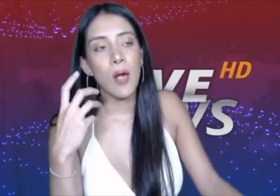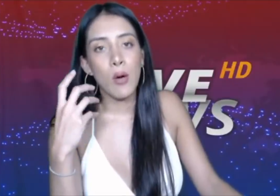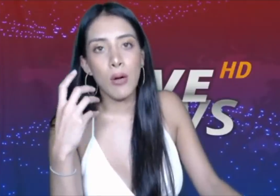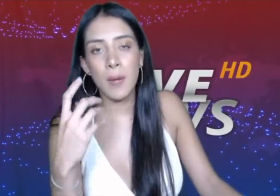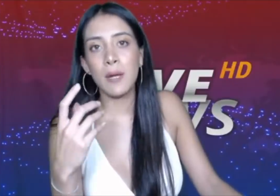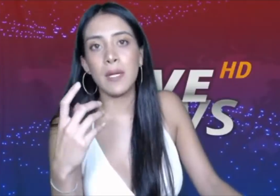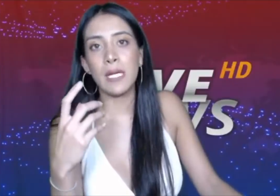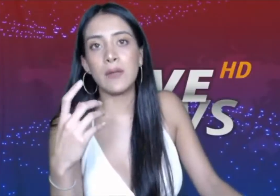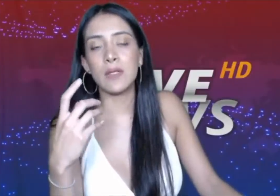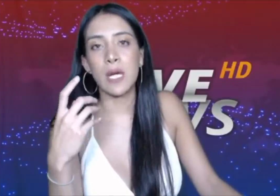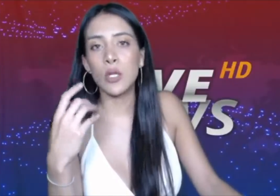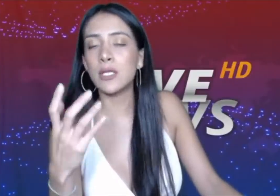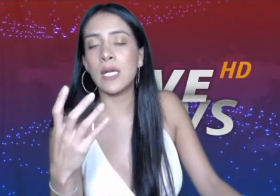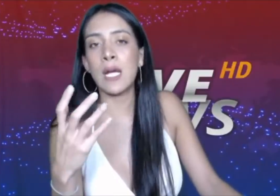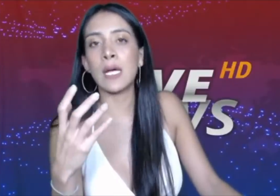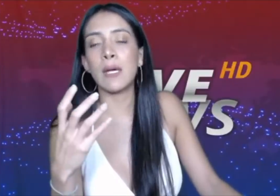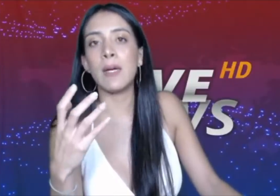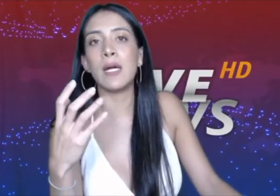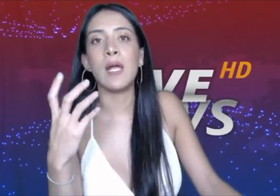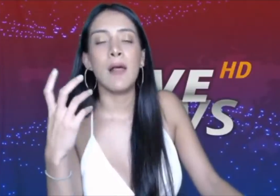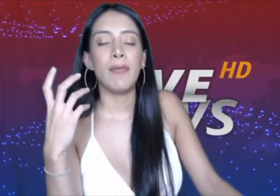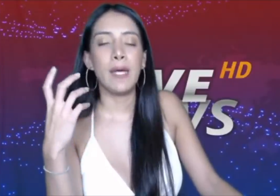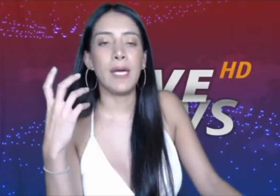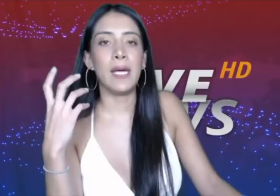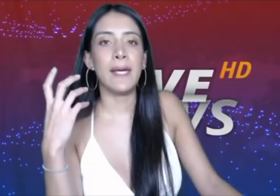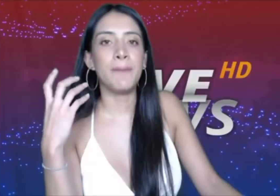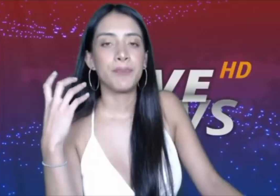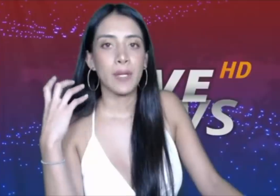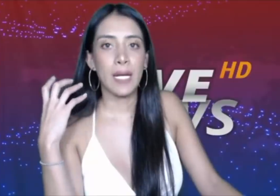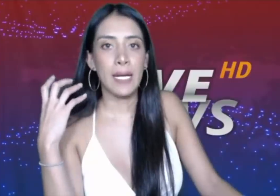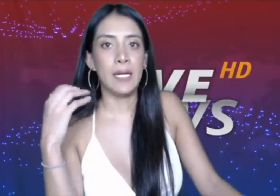de golpear viejitos que no tienen nada que ver, de